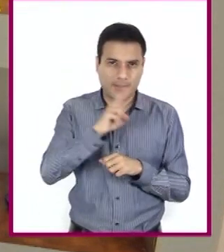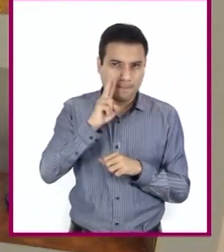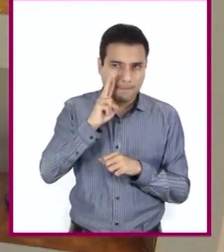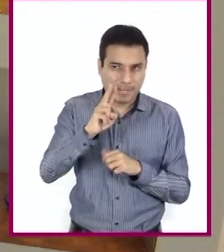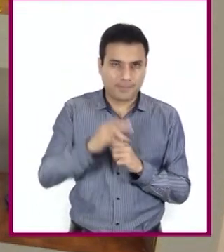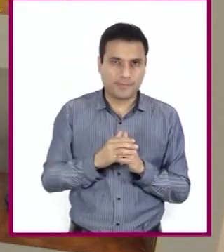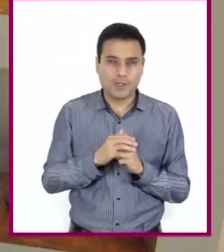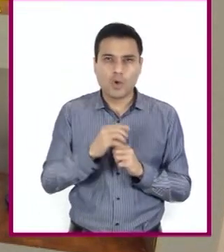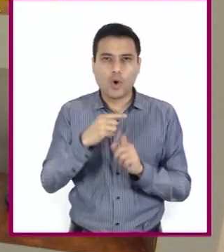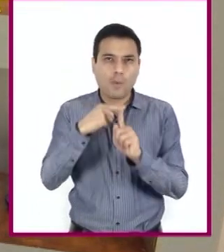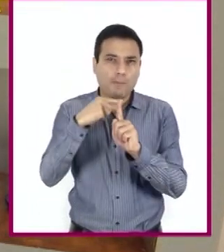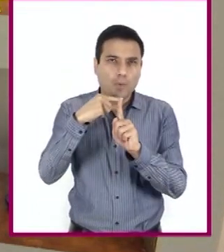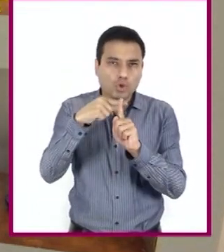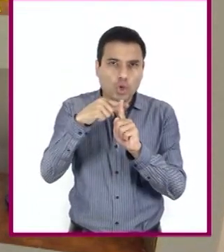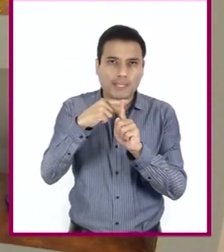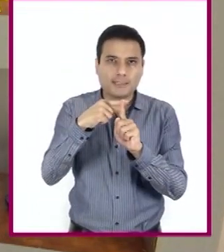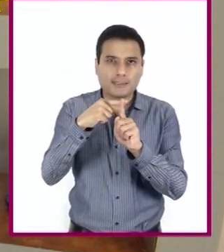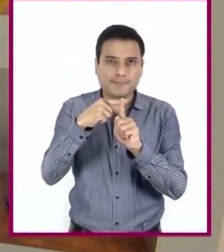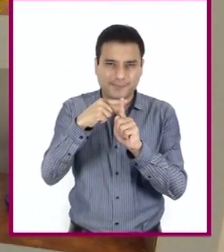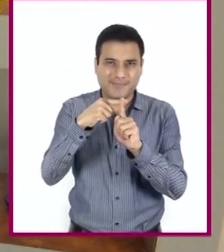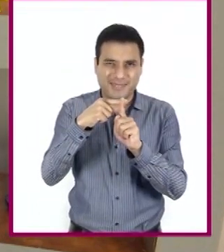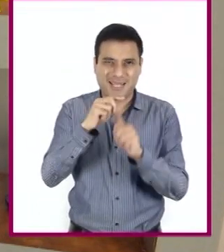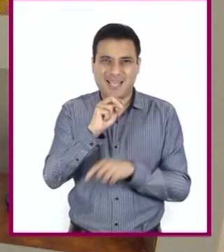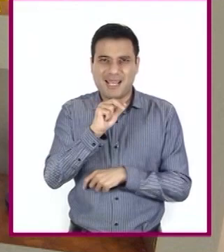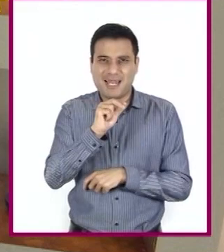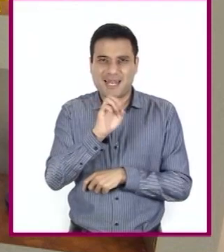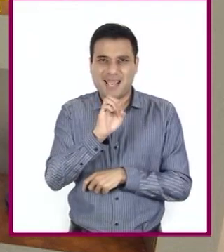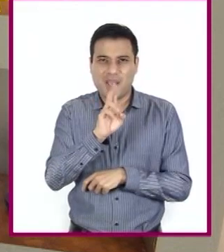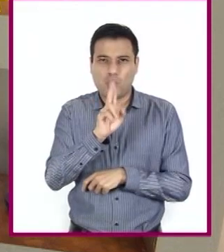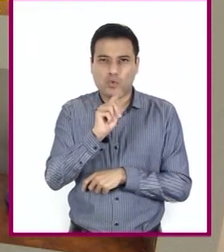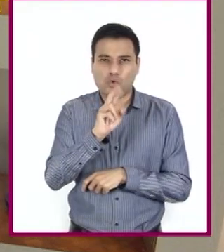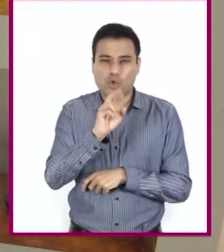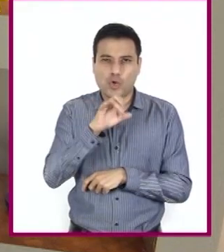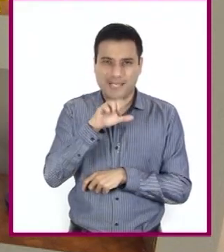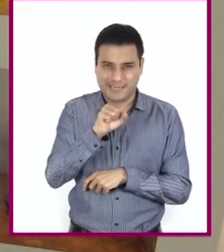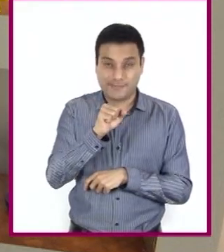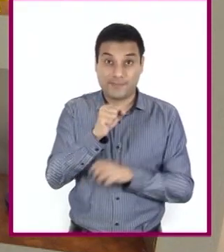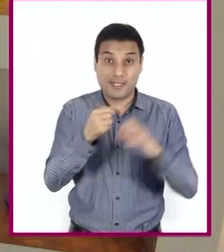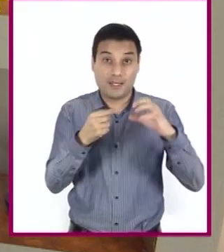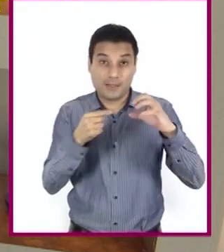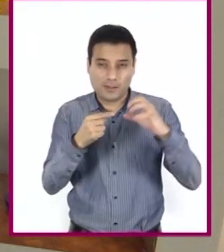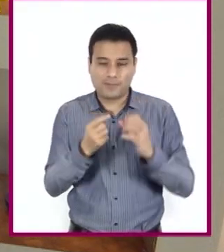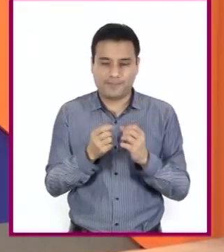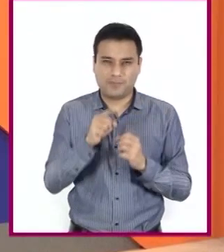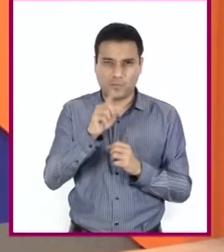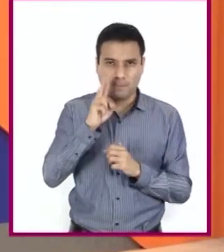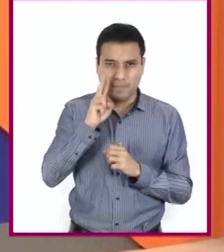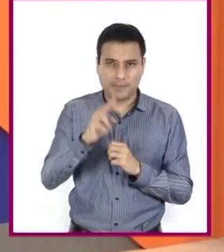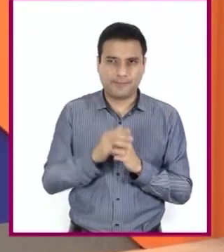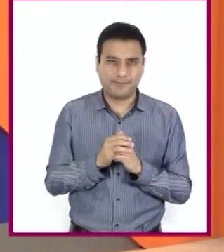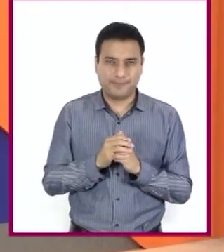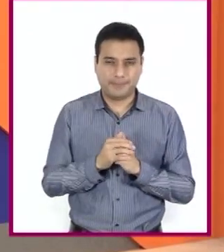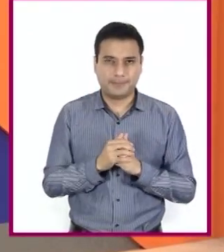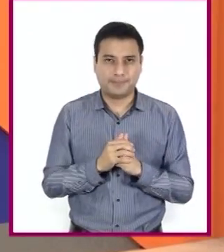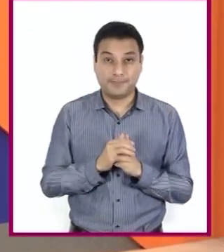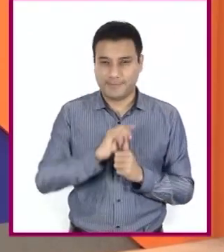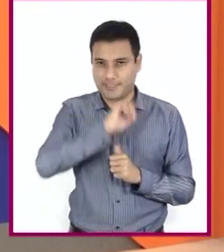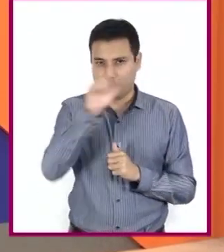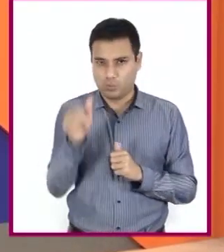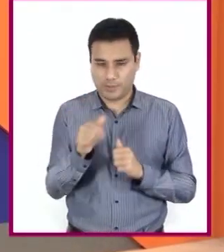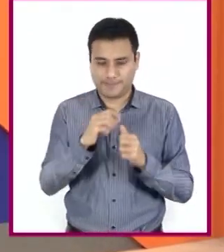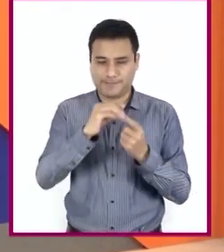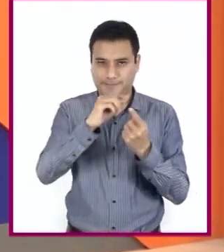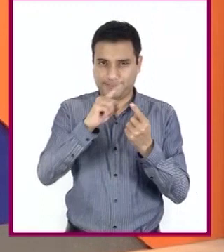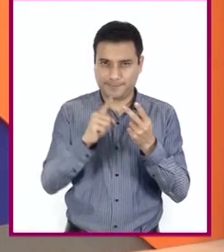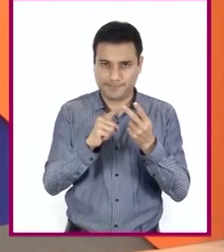protones, neutrones y electrones, y si se trata de un átomo neutro o un ion. Después,